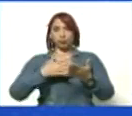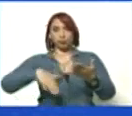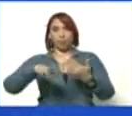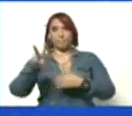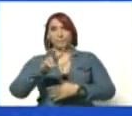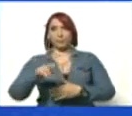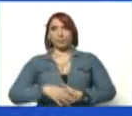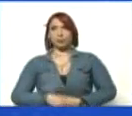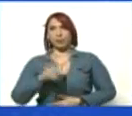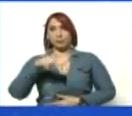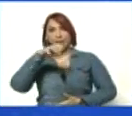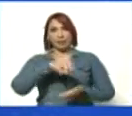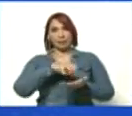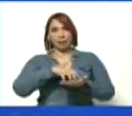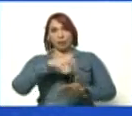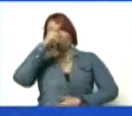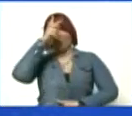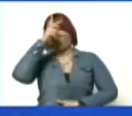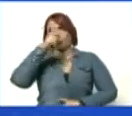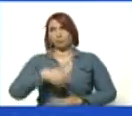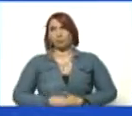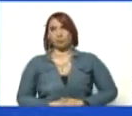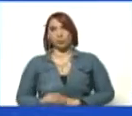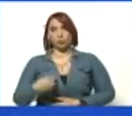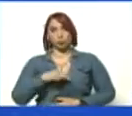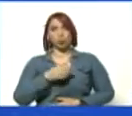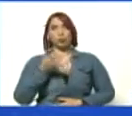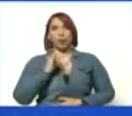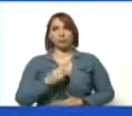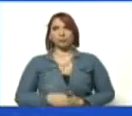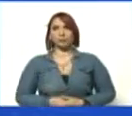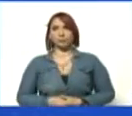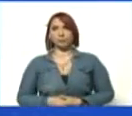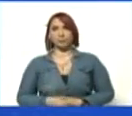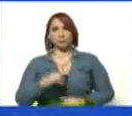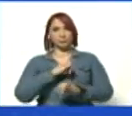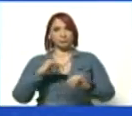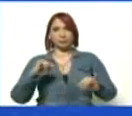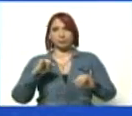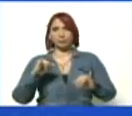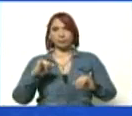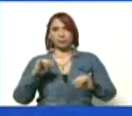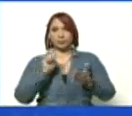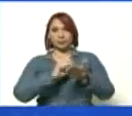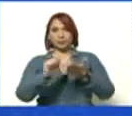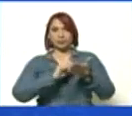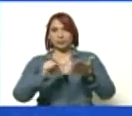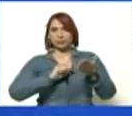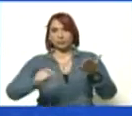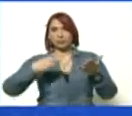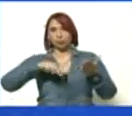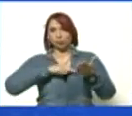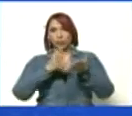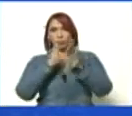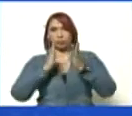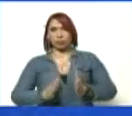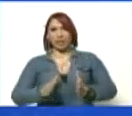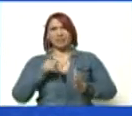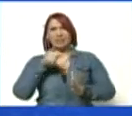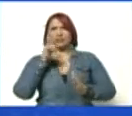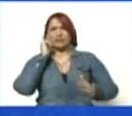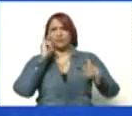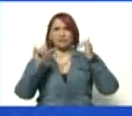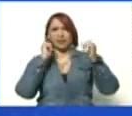territorio falconiano nosotros estamos ya registrando a nuestros estudiantes. Así que esta es una gran fiesta